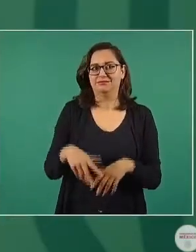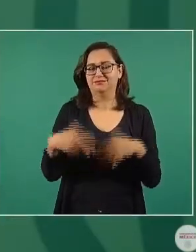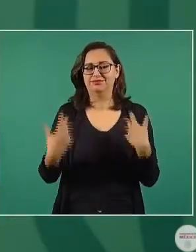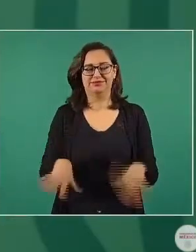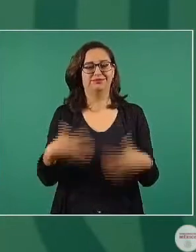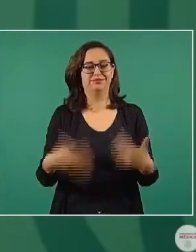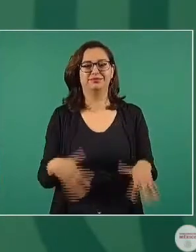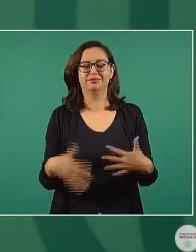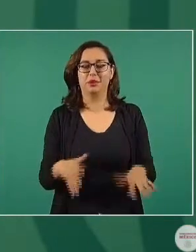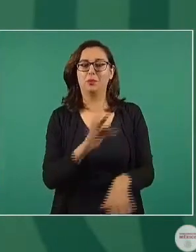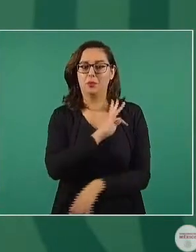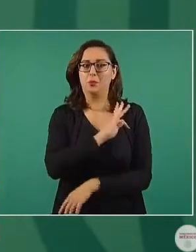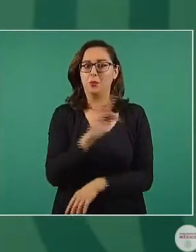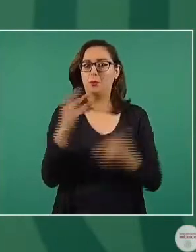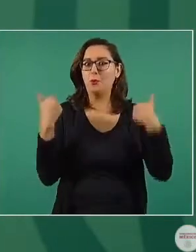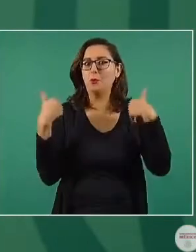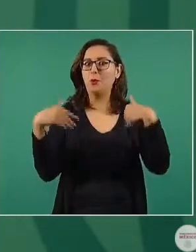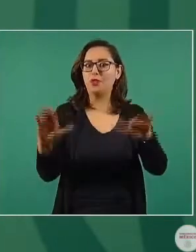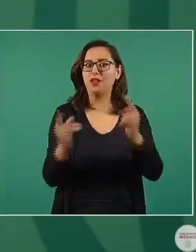para series.